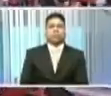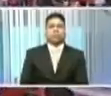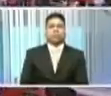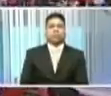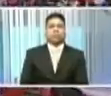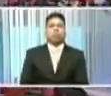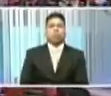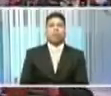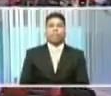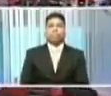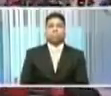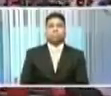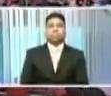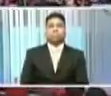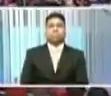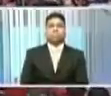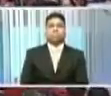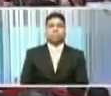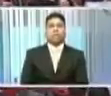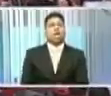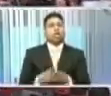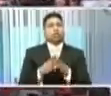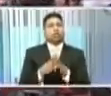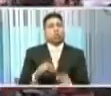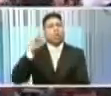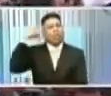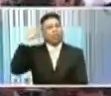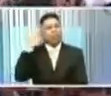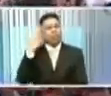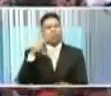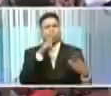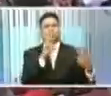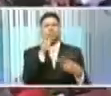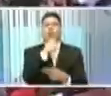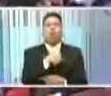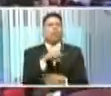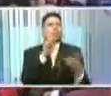la locura en que han caído, no quieren diálogo porque no quieren paz.